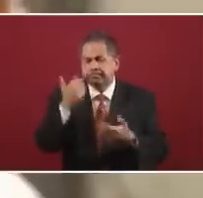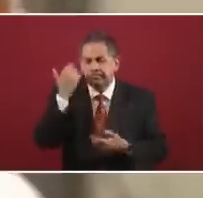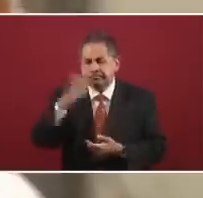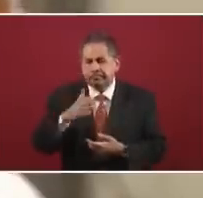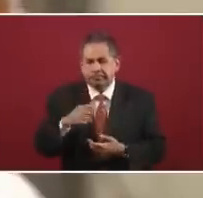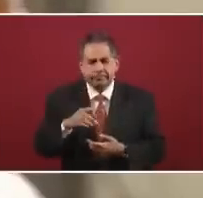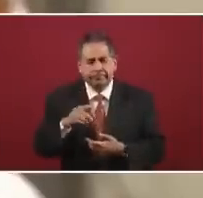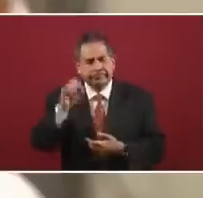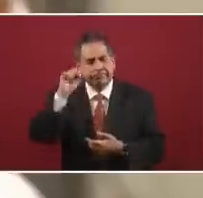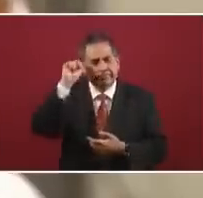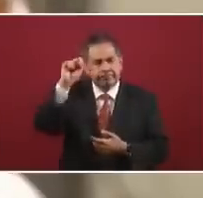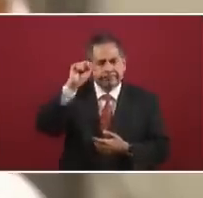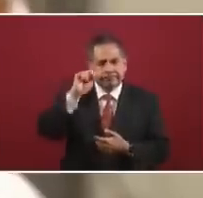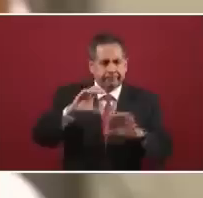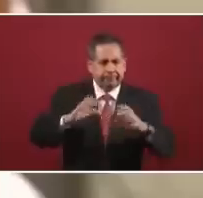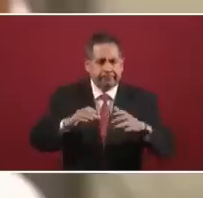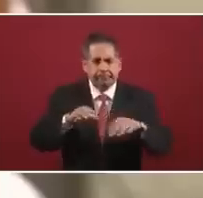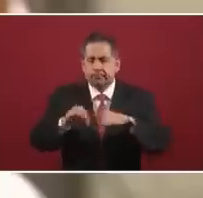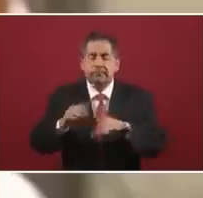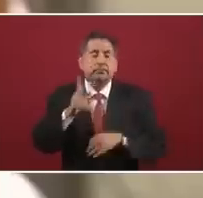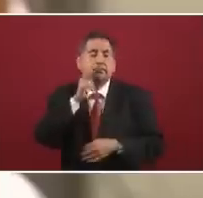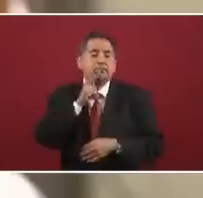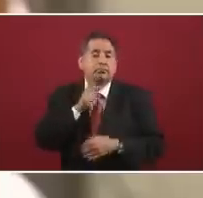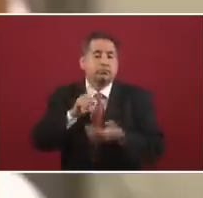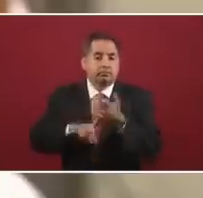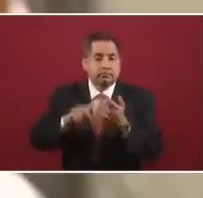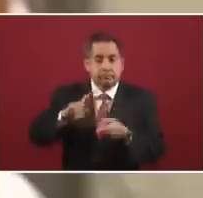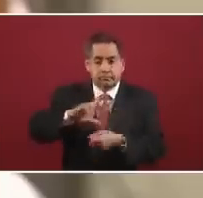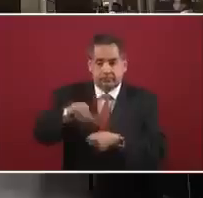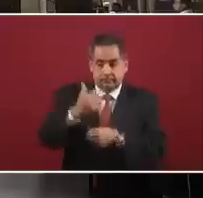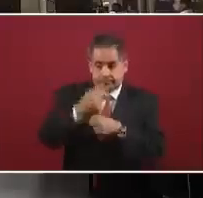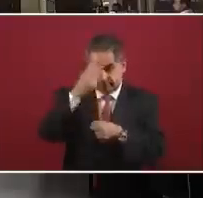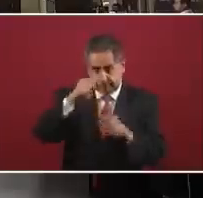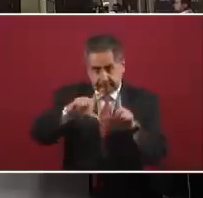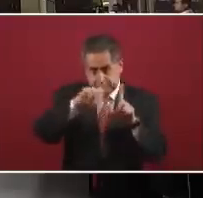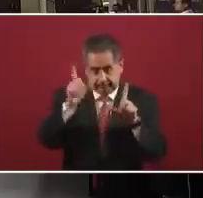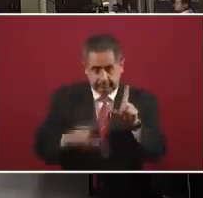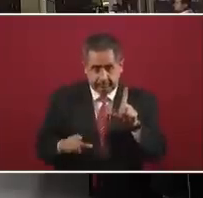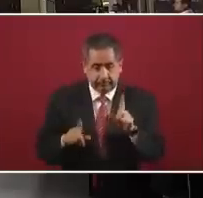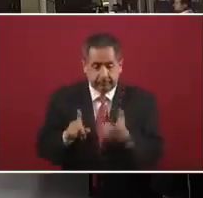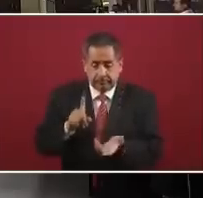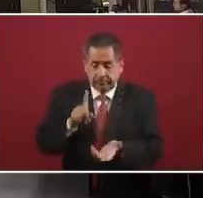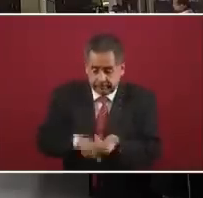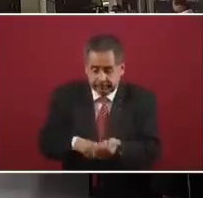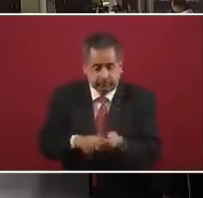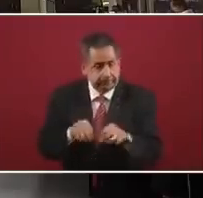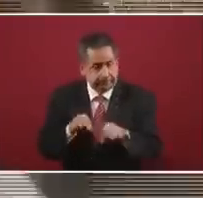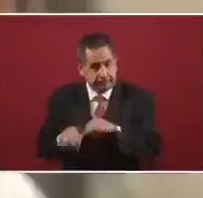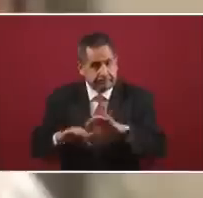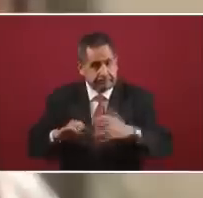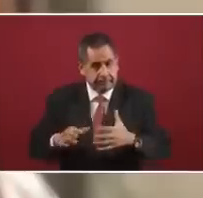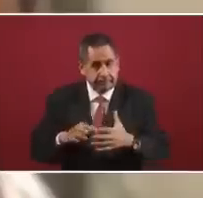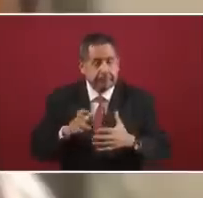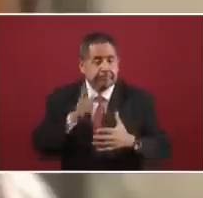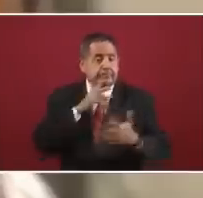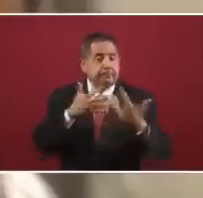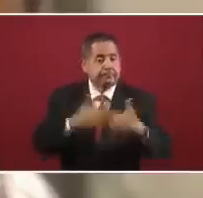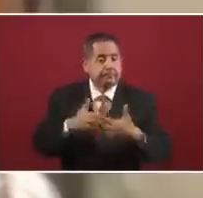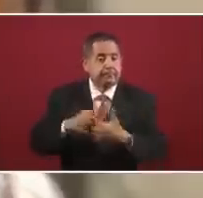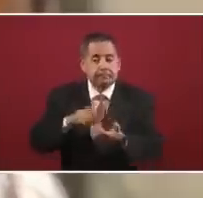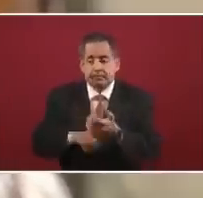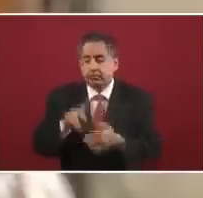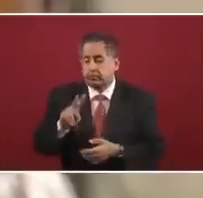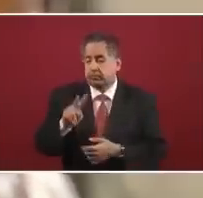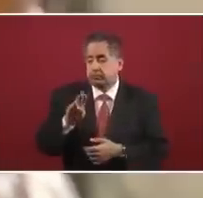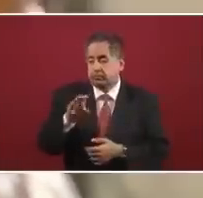sindicato de trabajadores petroleros de la república mexicana los empleados que trabajen en la refinería dos bocas